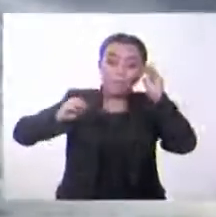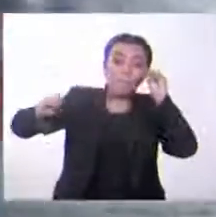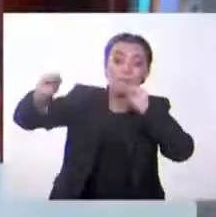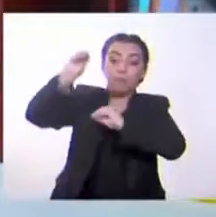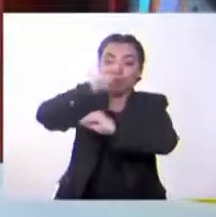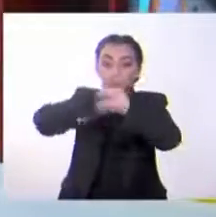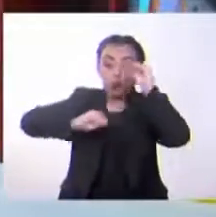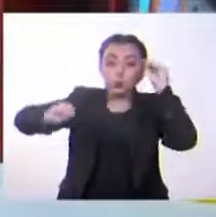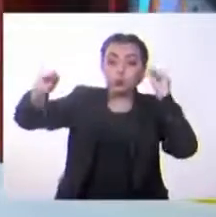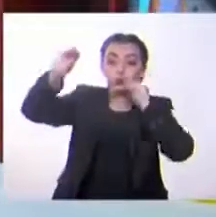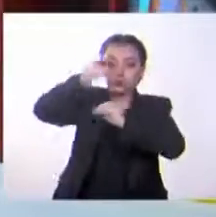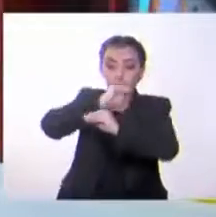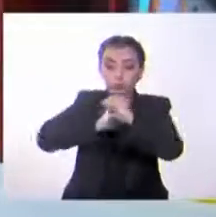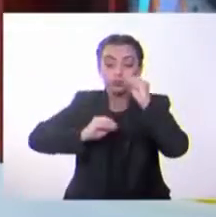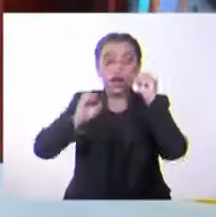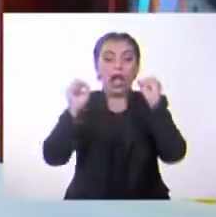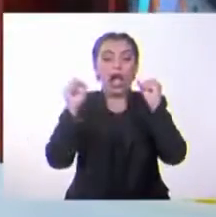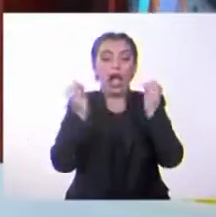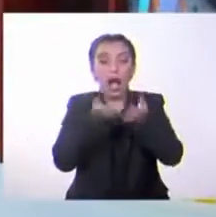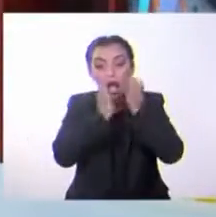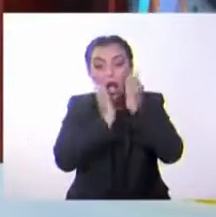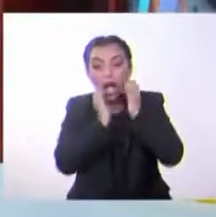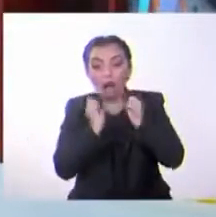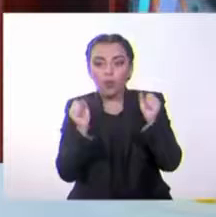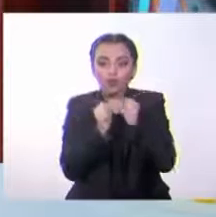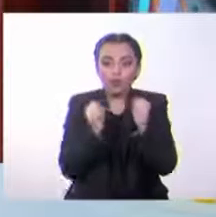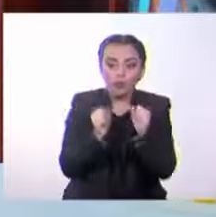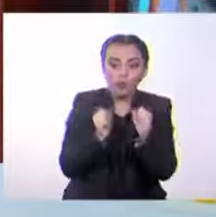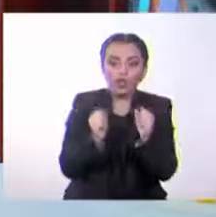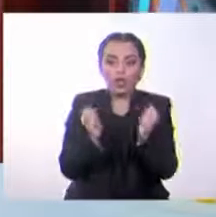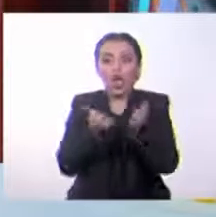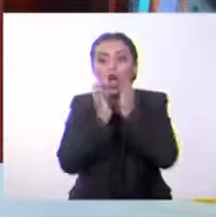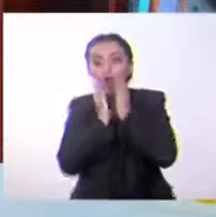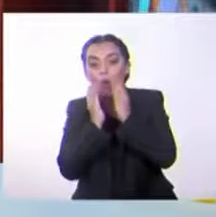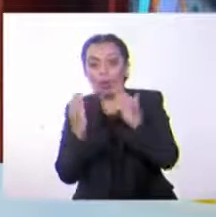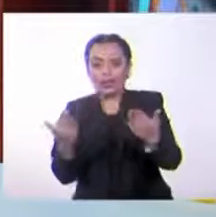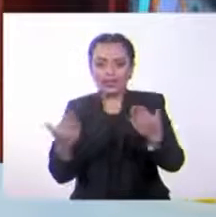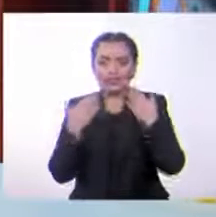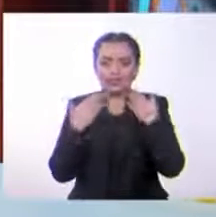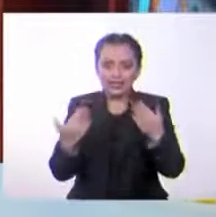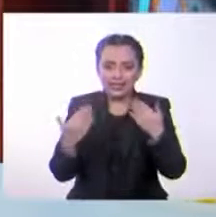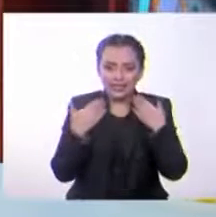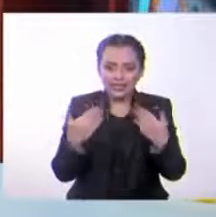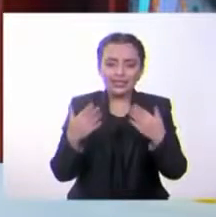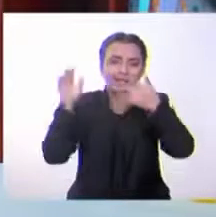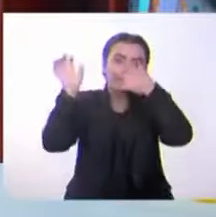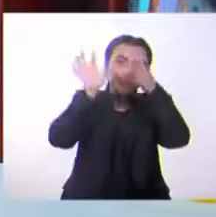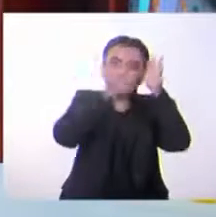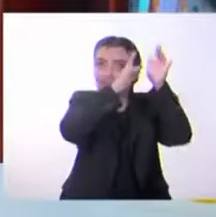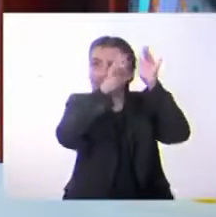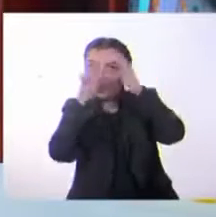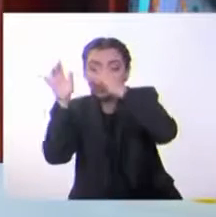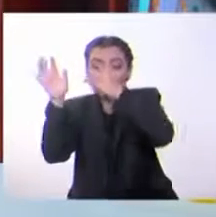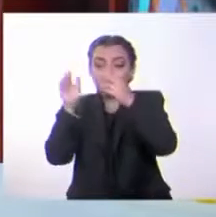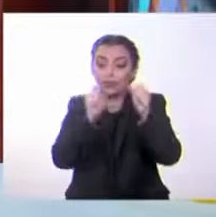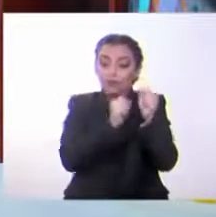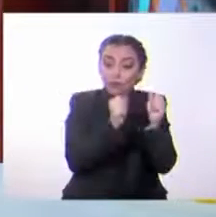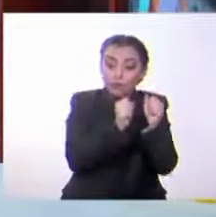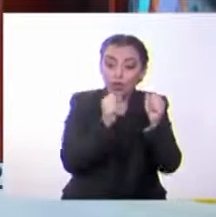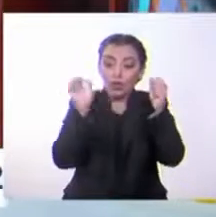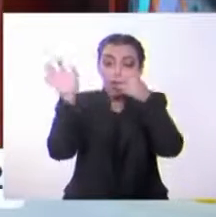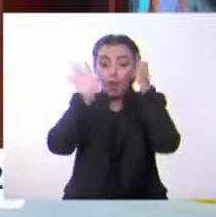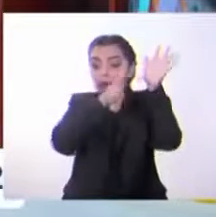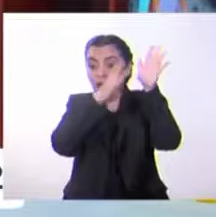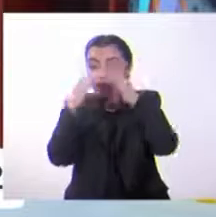de agua fría, de agua caliente, de aire frío y de aire caliente, termina sirviendo